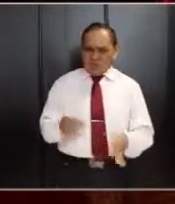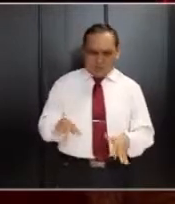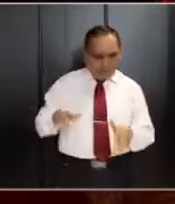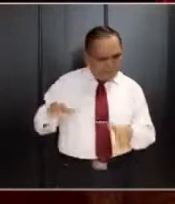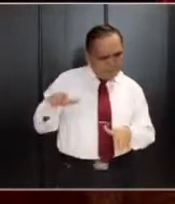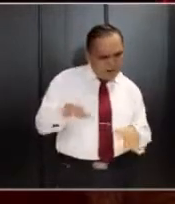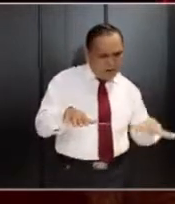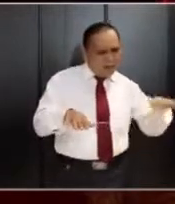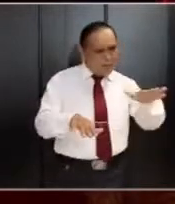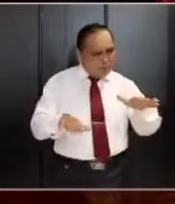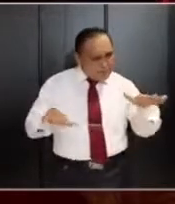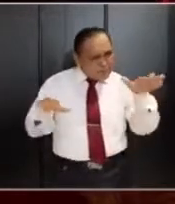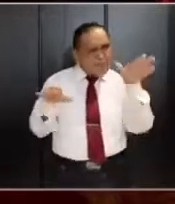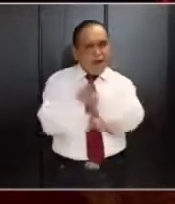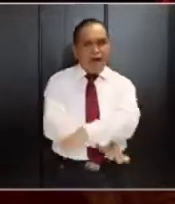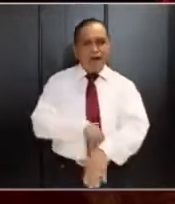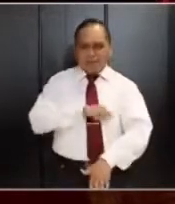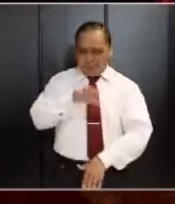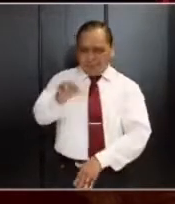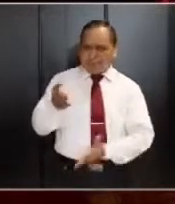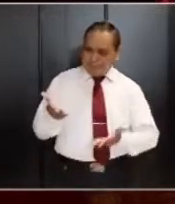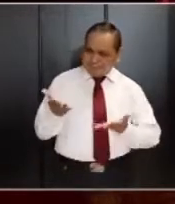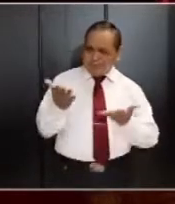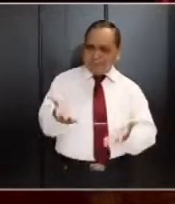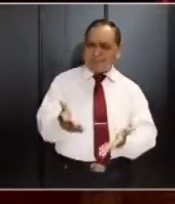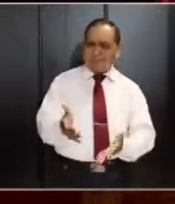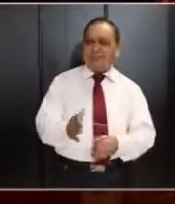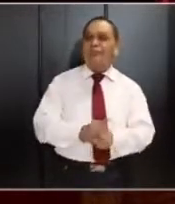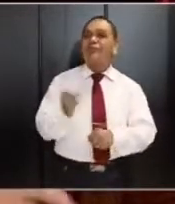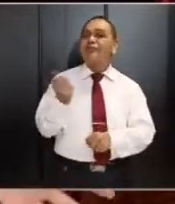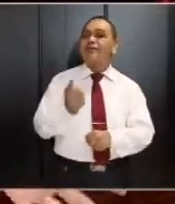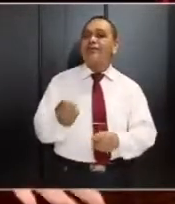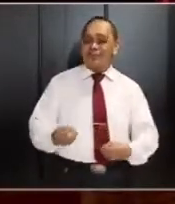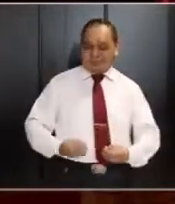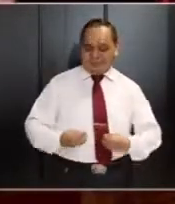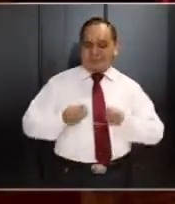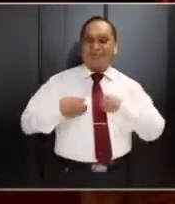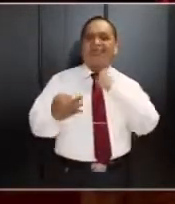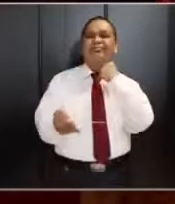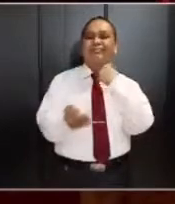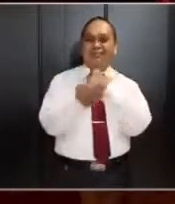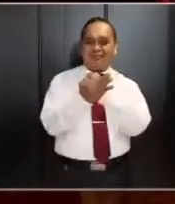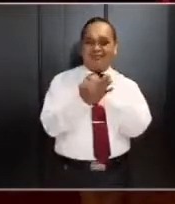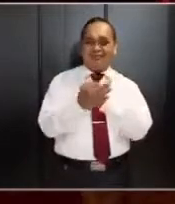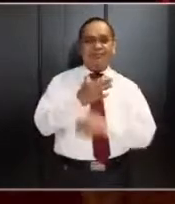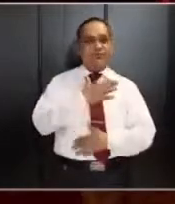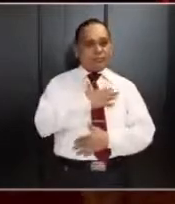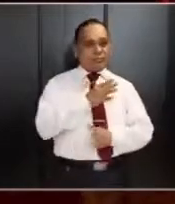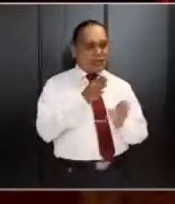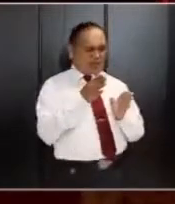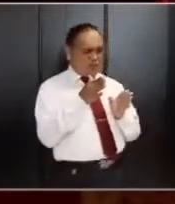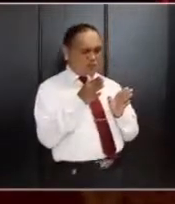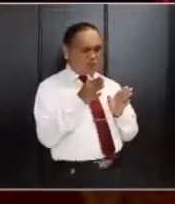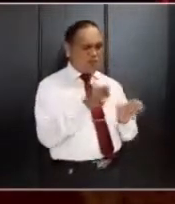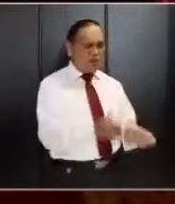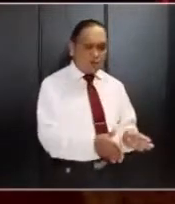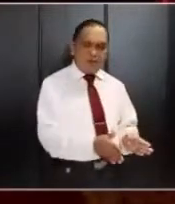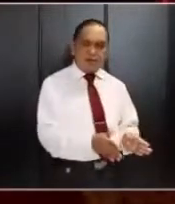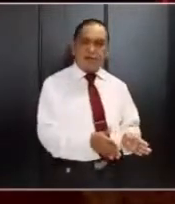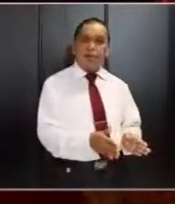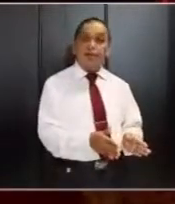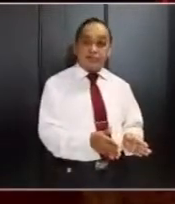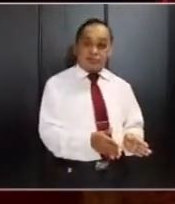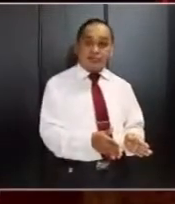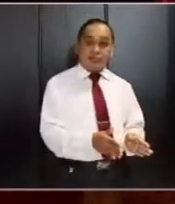los más vibrantes, los más candentes, los que te llenan la vida. Yo no sé, pero voy a llevar mi tumba de muchos arrojos, de